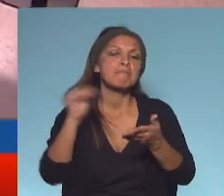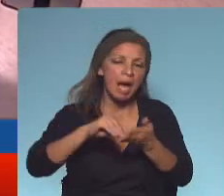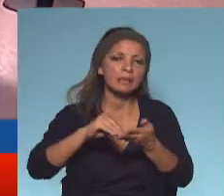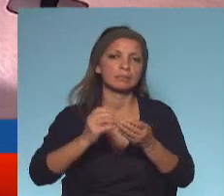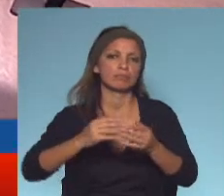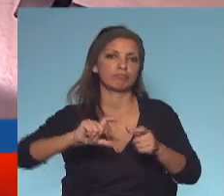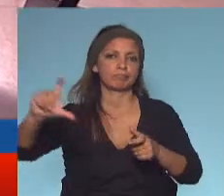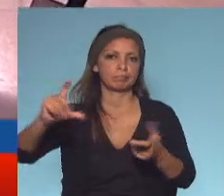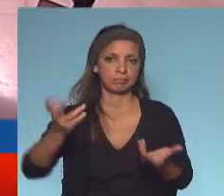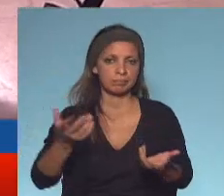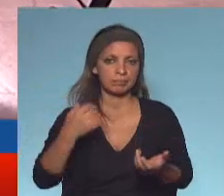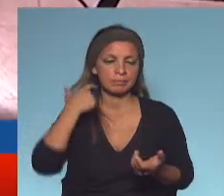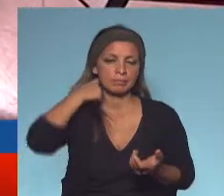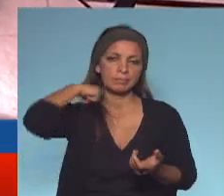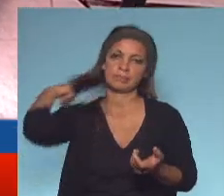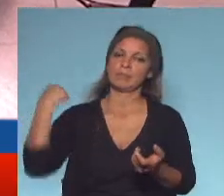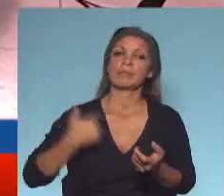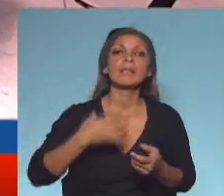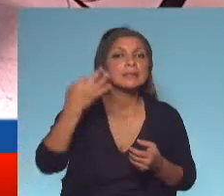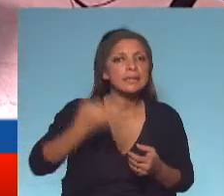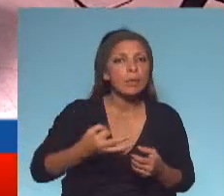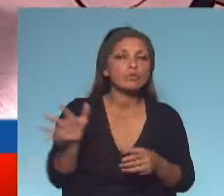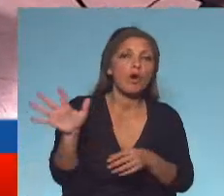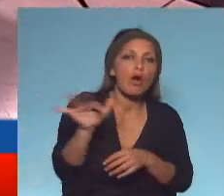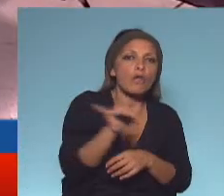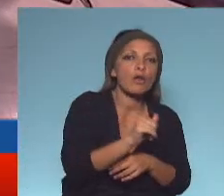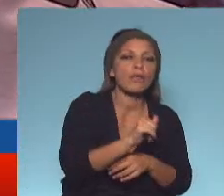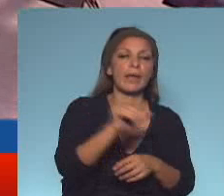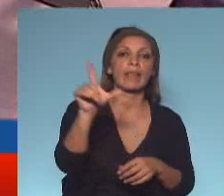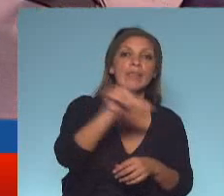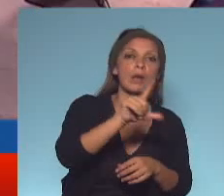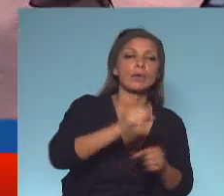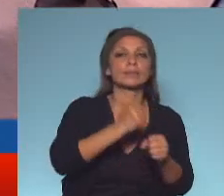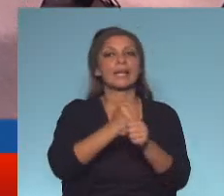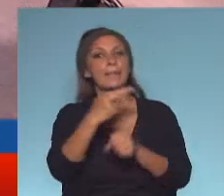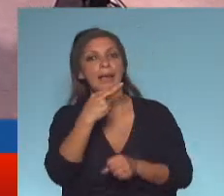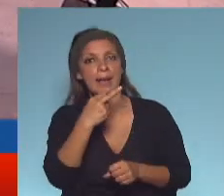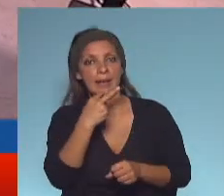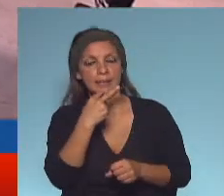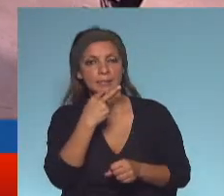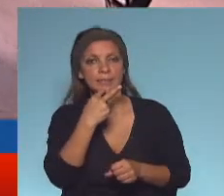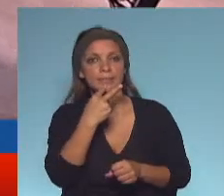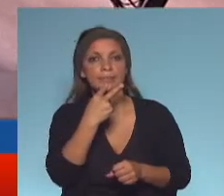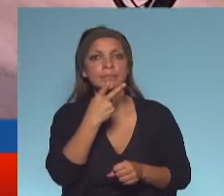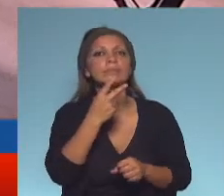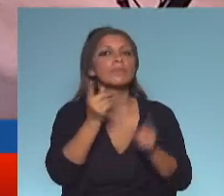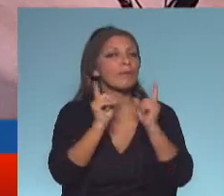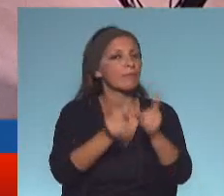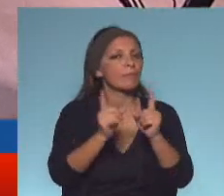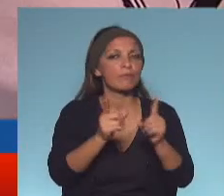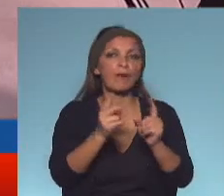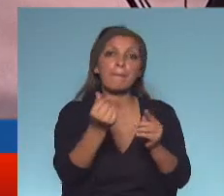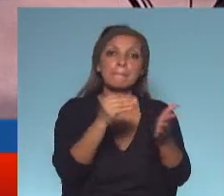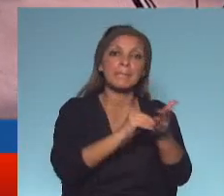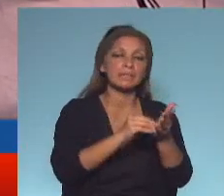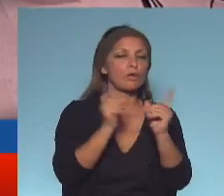volumen. Va a estar todos los días, de lunes a viernes. Vamos a mantener los